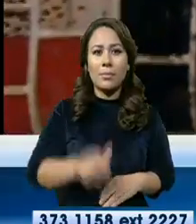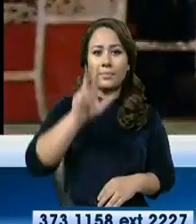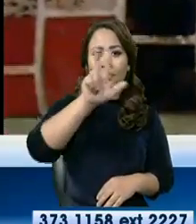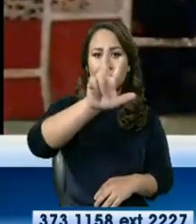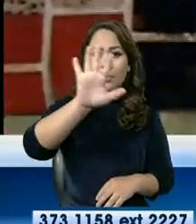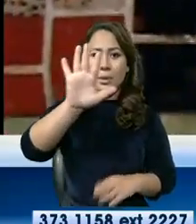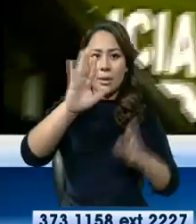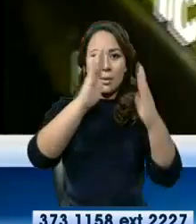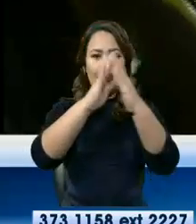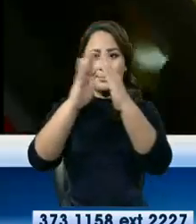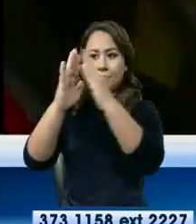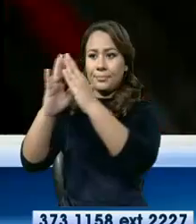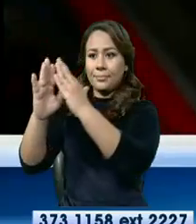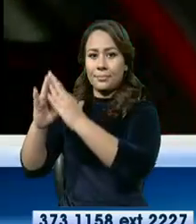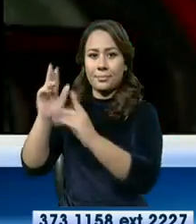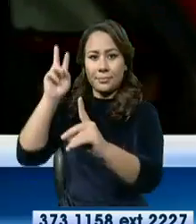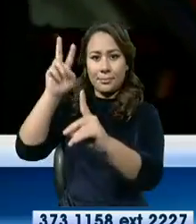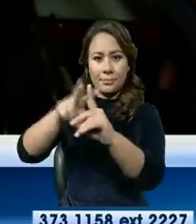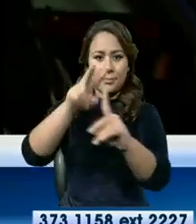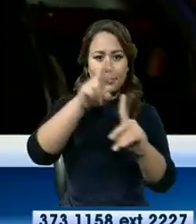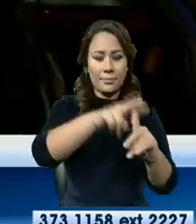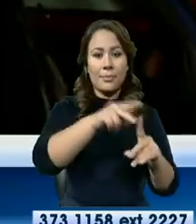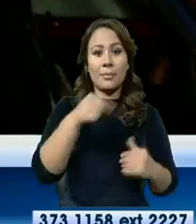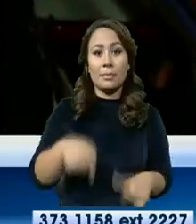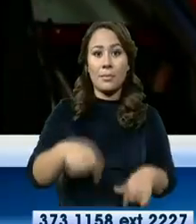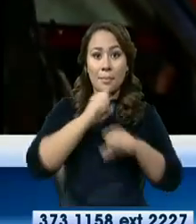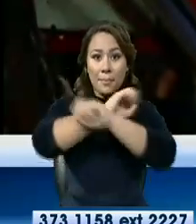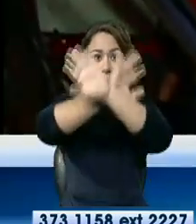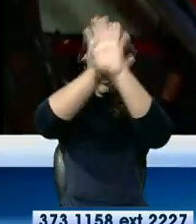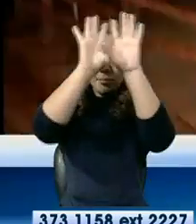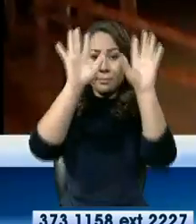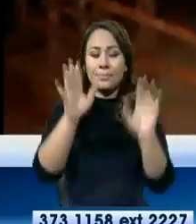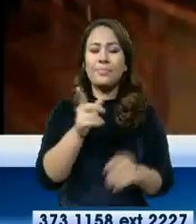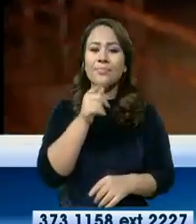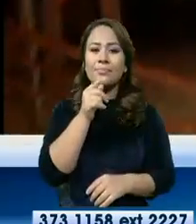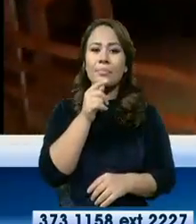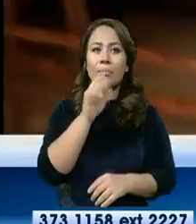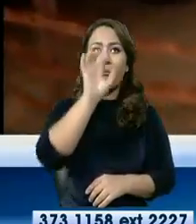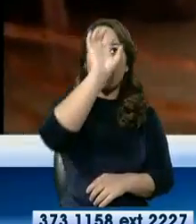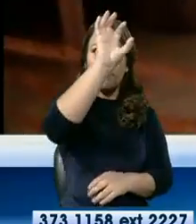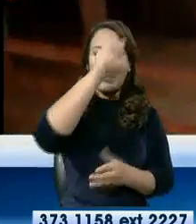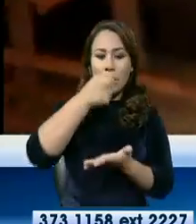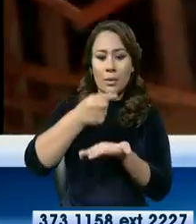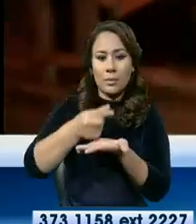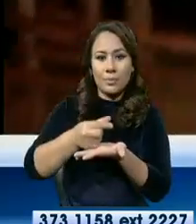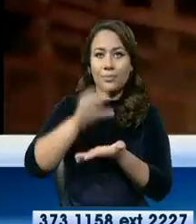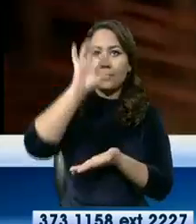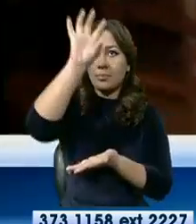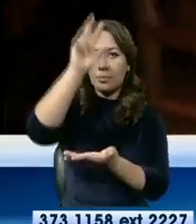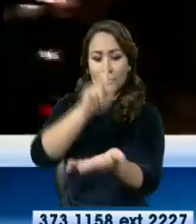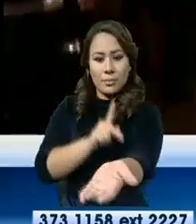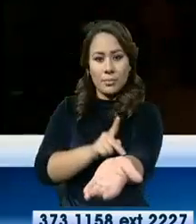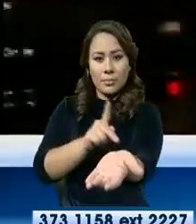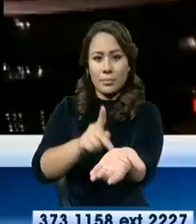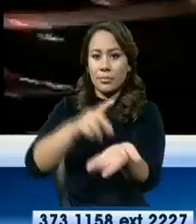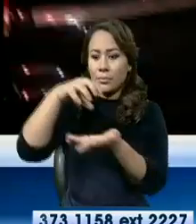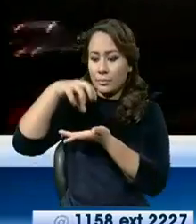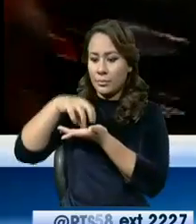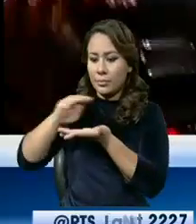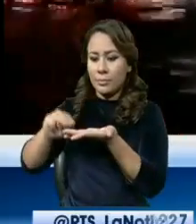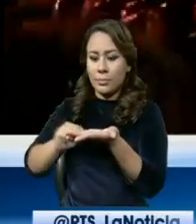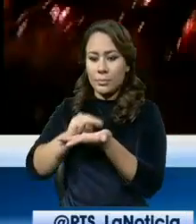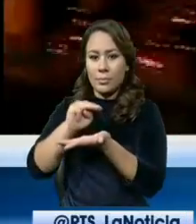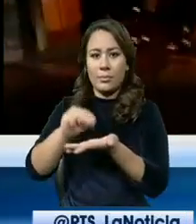...35 viviendas fueron allanadas esta madrugada en las provincias de Guayas, Pichincha, Manabí,